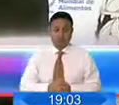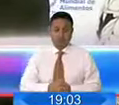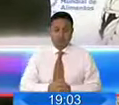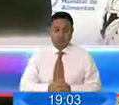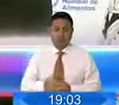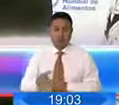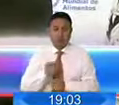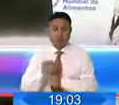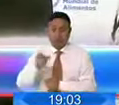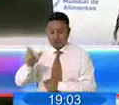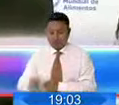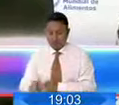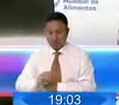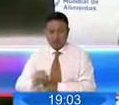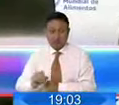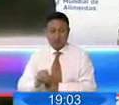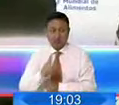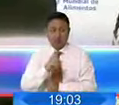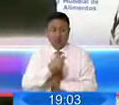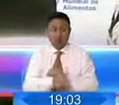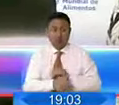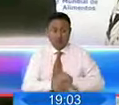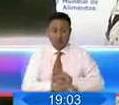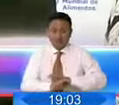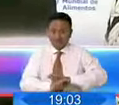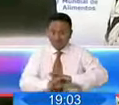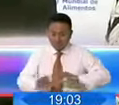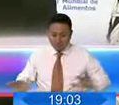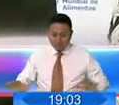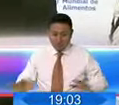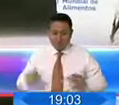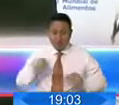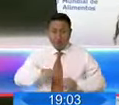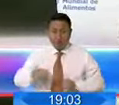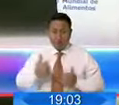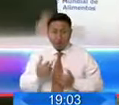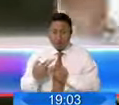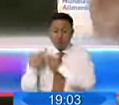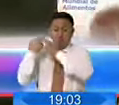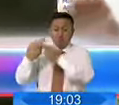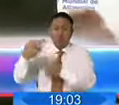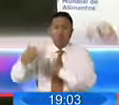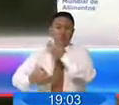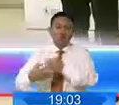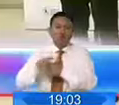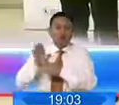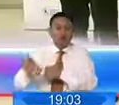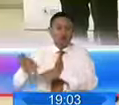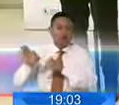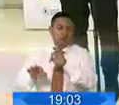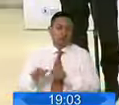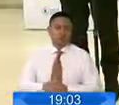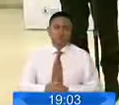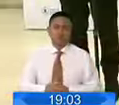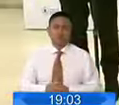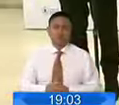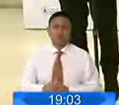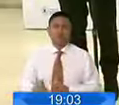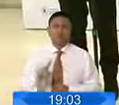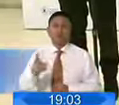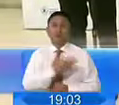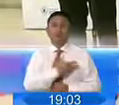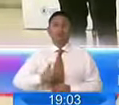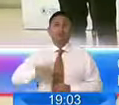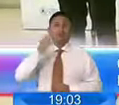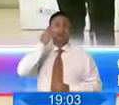a nadie y tampoco encubre a nadie. Eso está en la cancha de la justicia, deberá resolverse ahí. María Alejandra Vicuña,